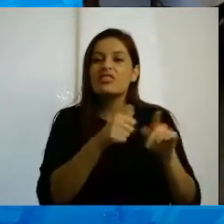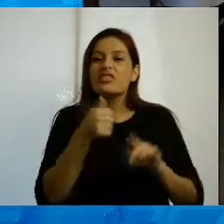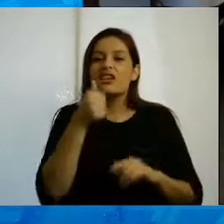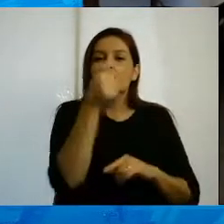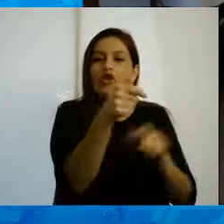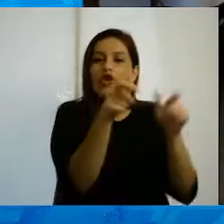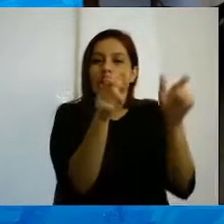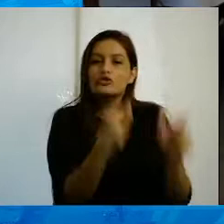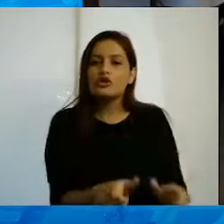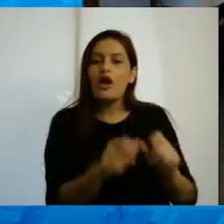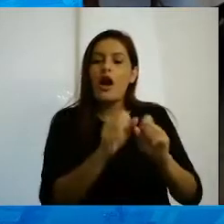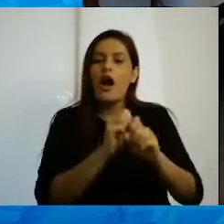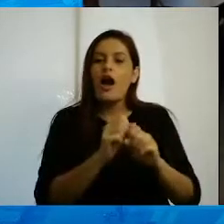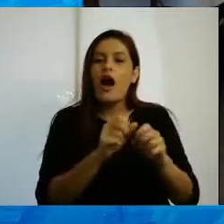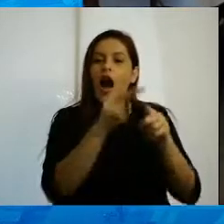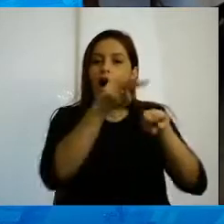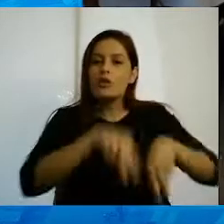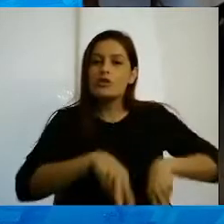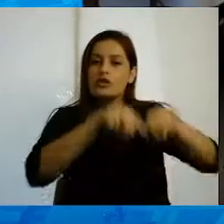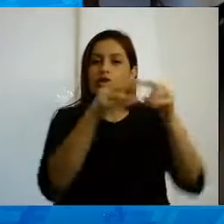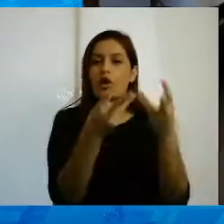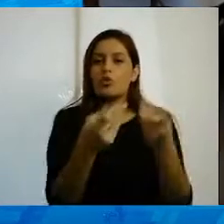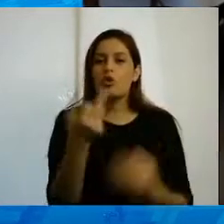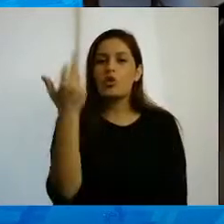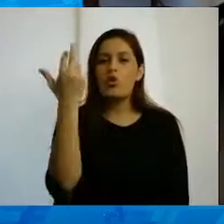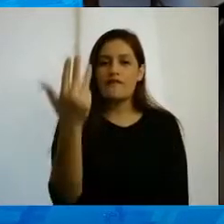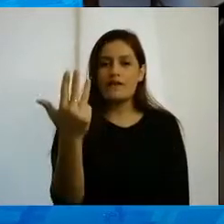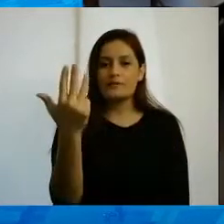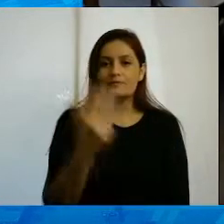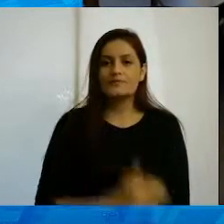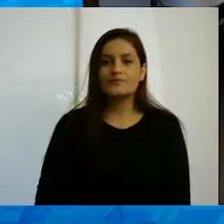número 9. Eso, señores, sería la correspondiente.